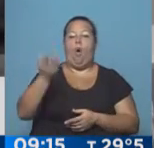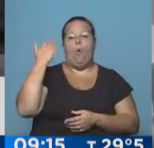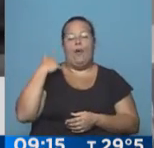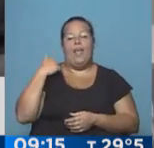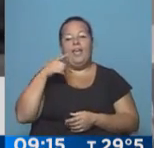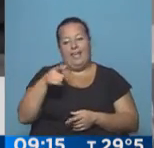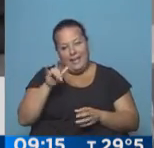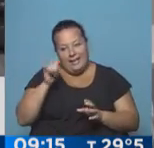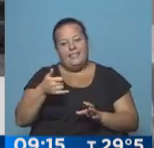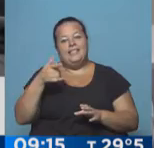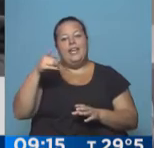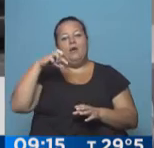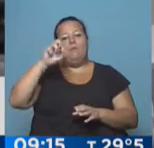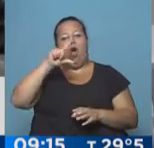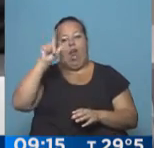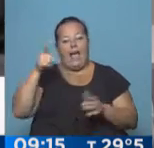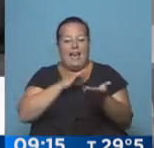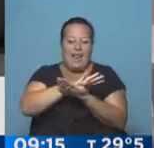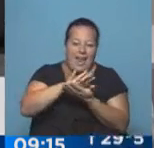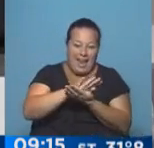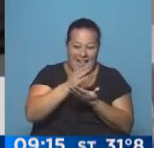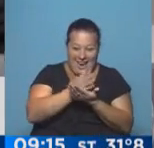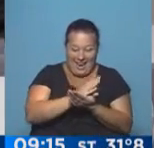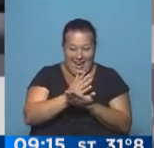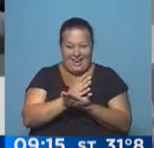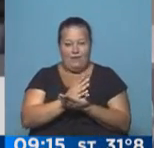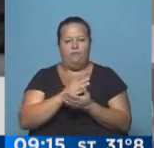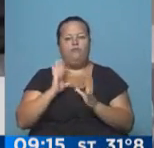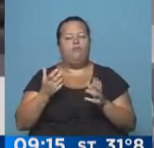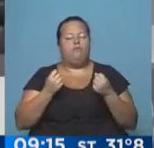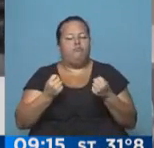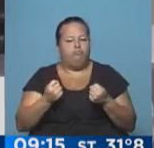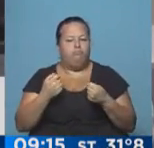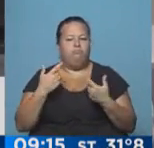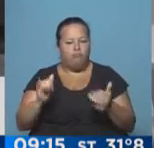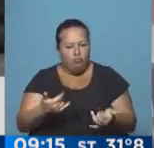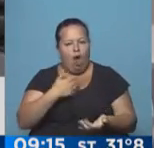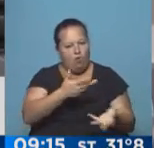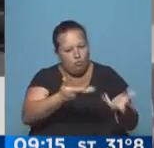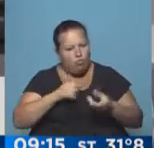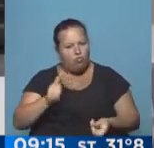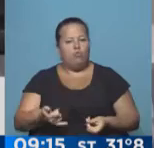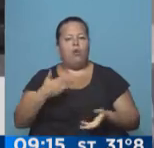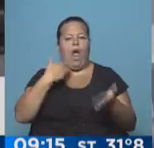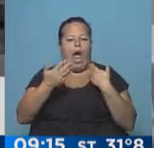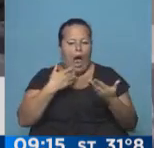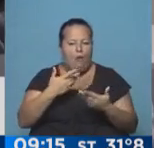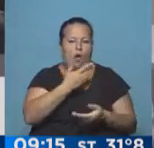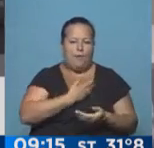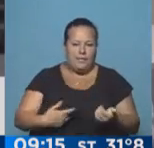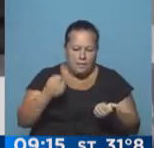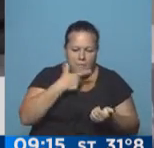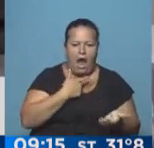gesto ahí sí hubo un gesto de danielle por la que el negociador con mucho entusiasmo recibió la oferta argentina recordemos que habló con el presidente